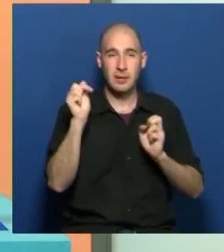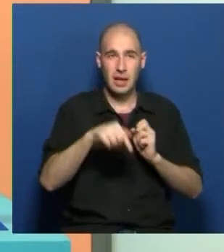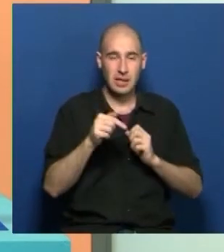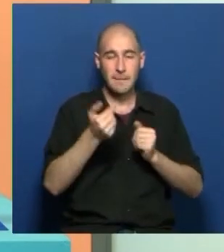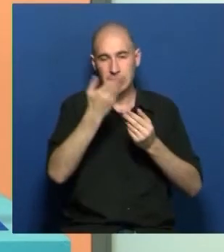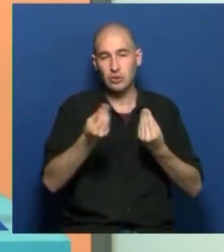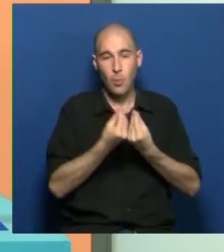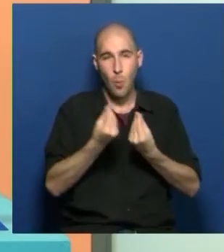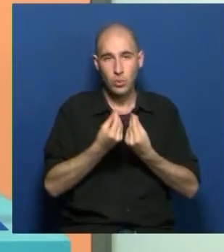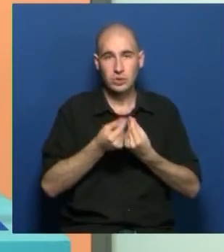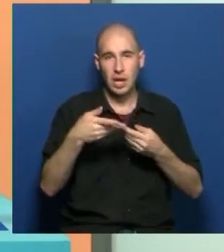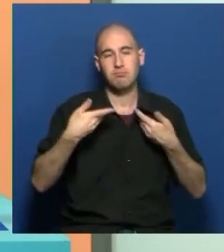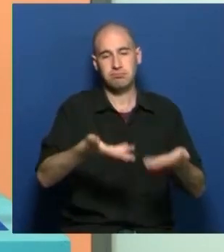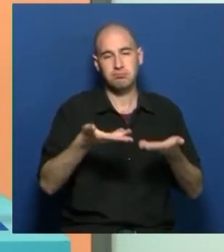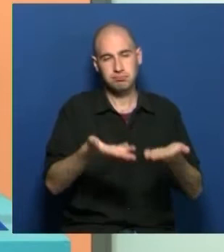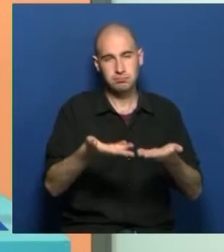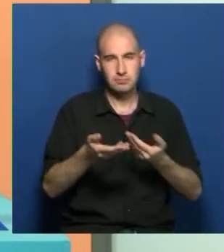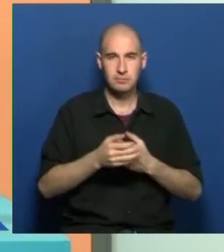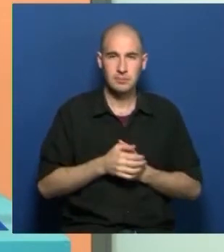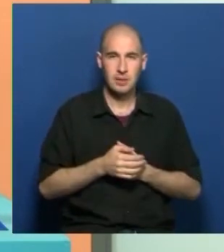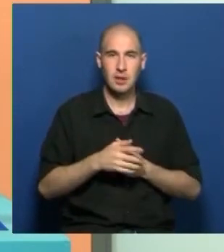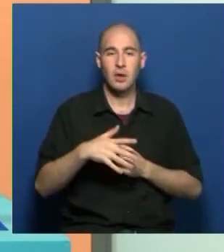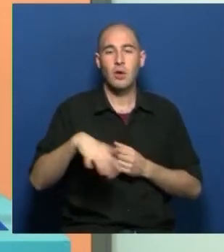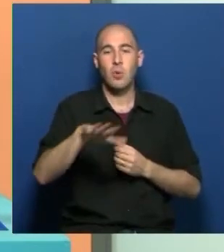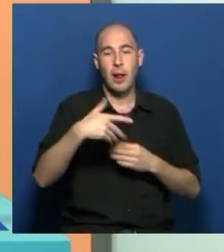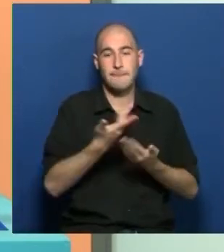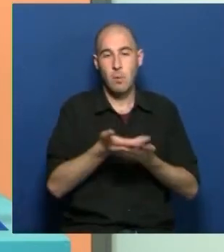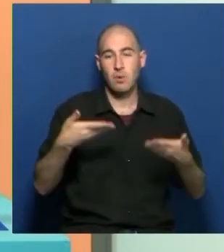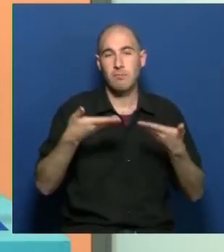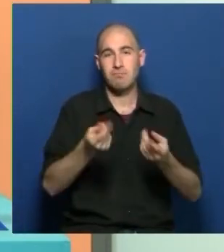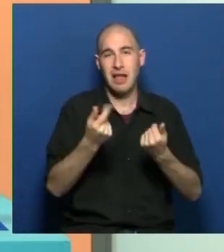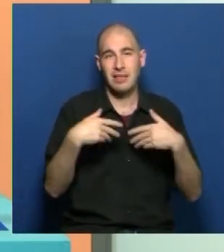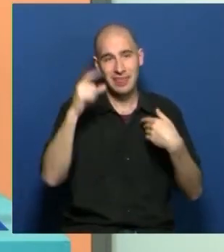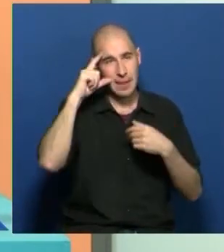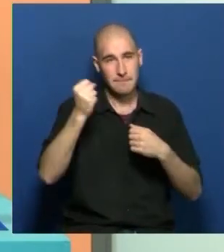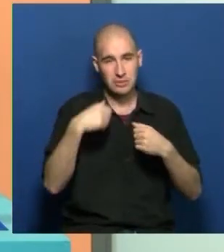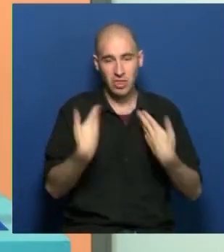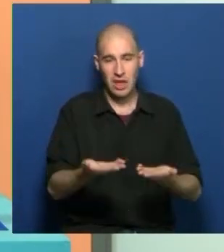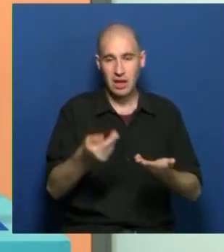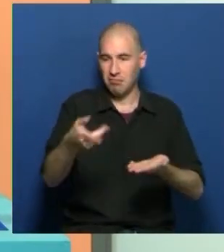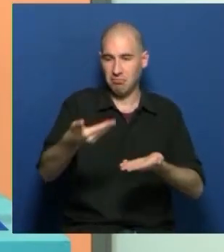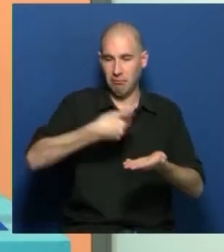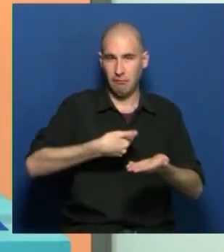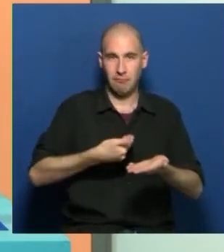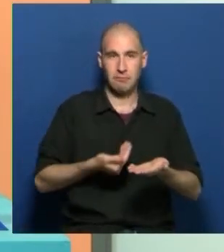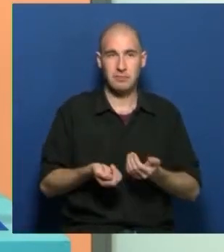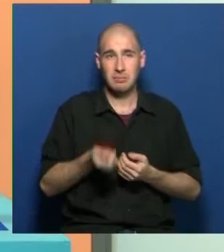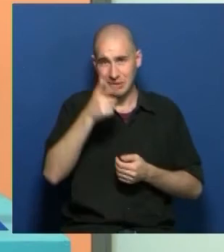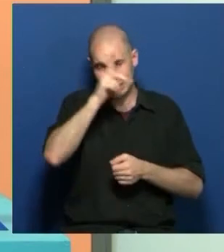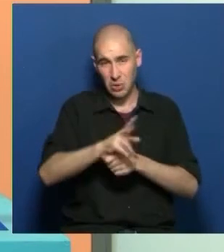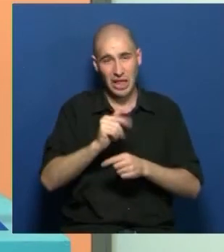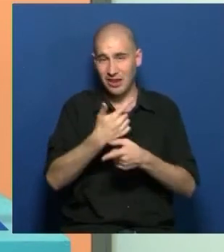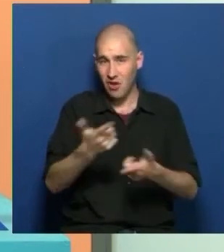muchas personas hoy que están aportando al sector público y aportan $10 y hoy no están recibiendo ni